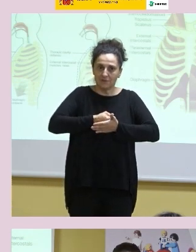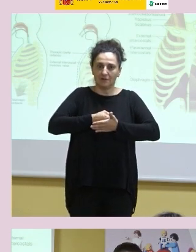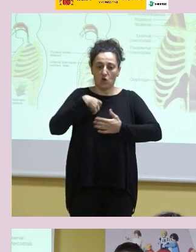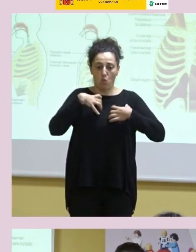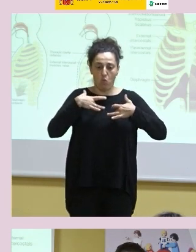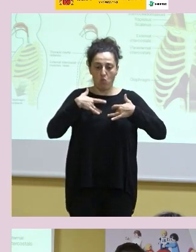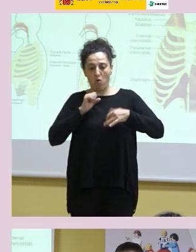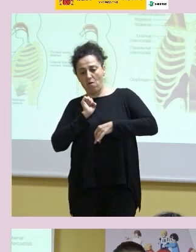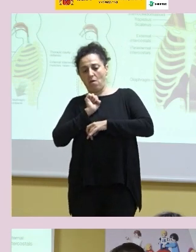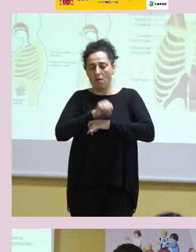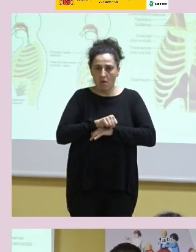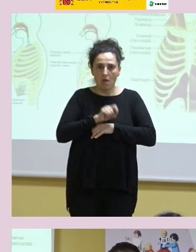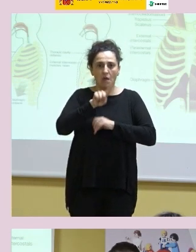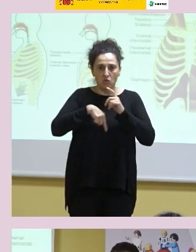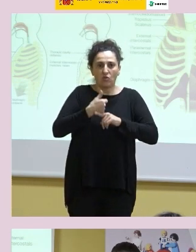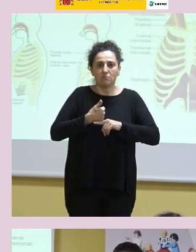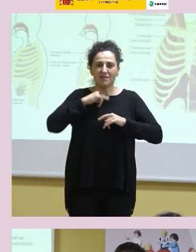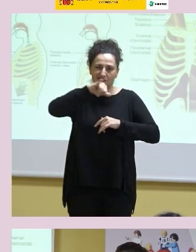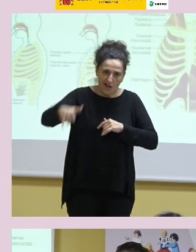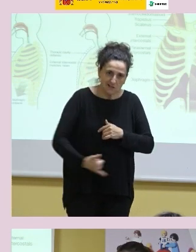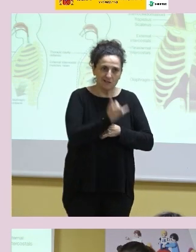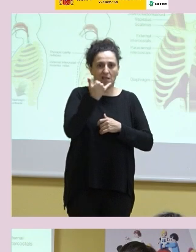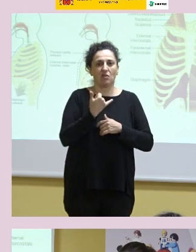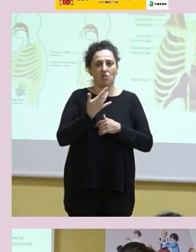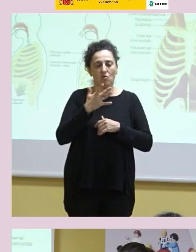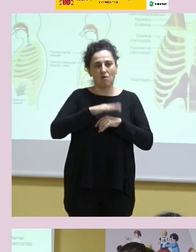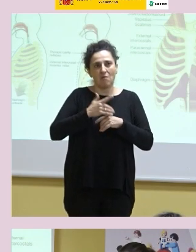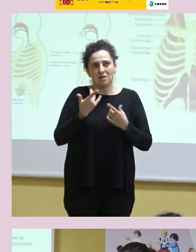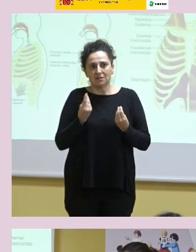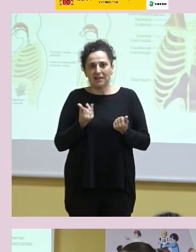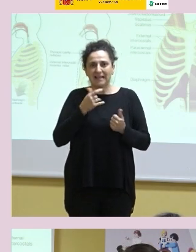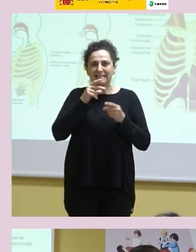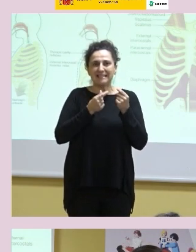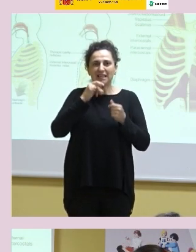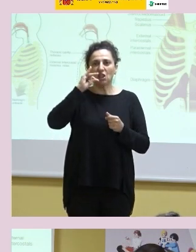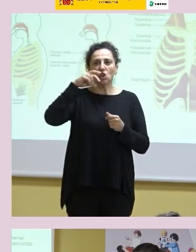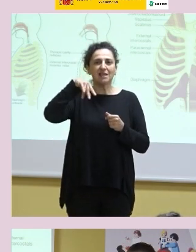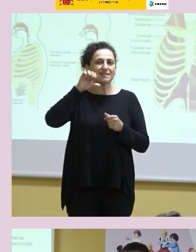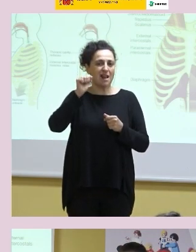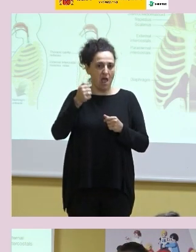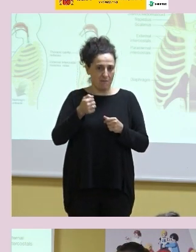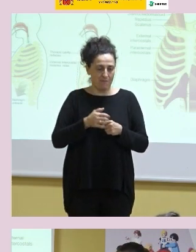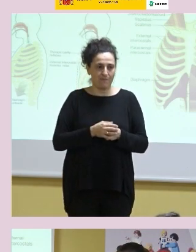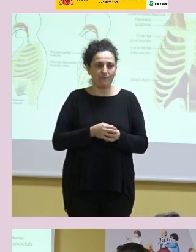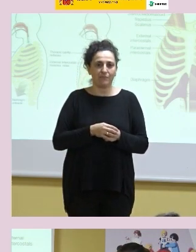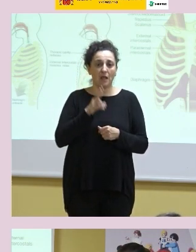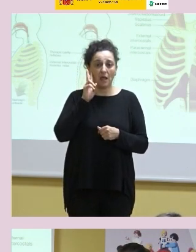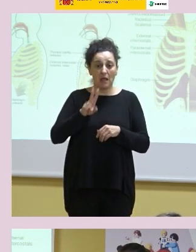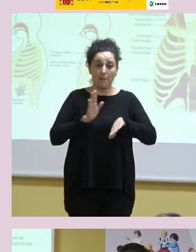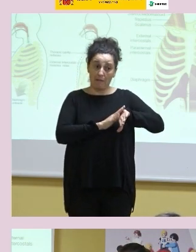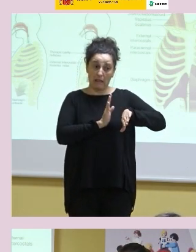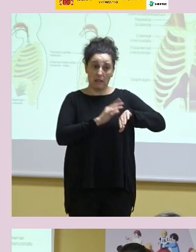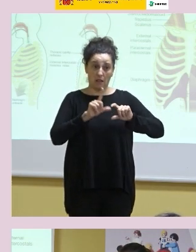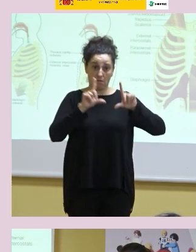vencer, produciendo de nuevo más fatiga y más sensación de disnea. También podéis ver en la parte izquierda de la